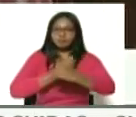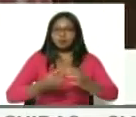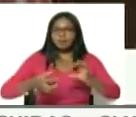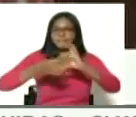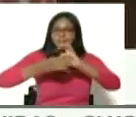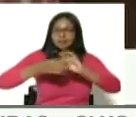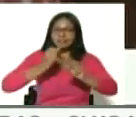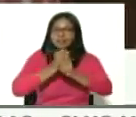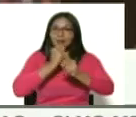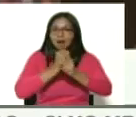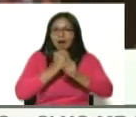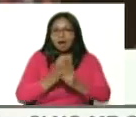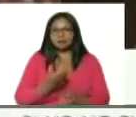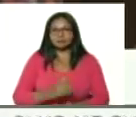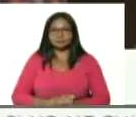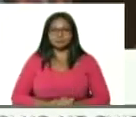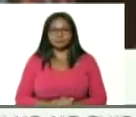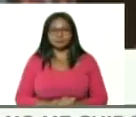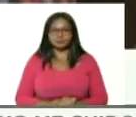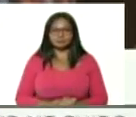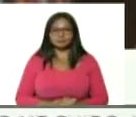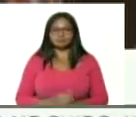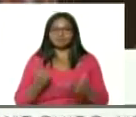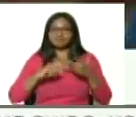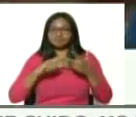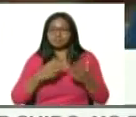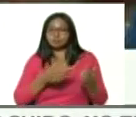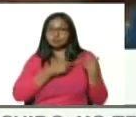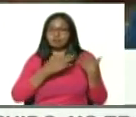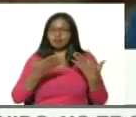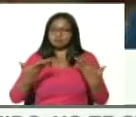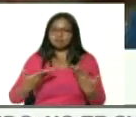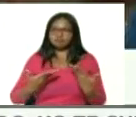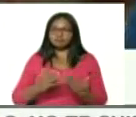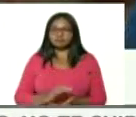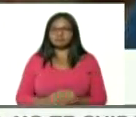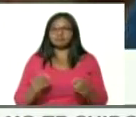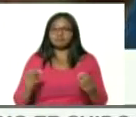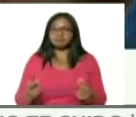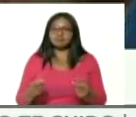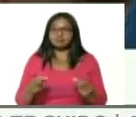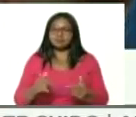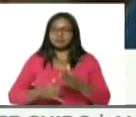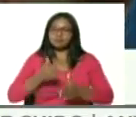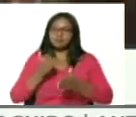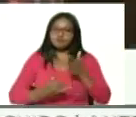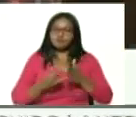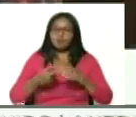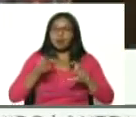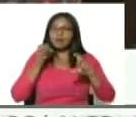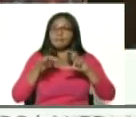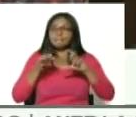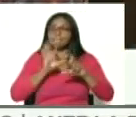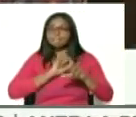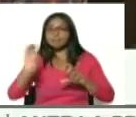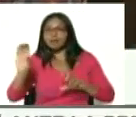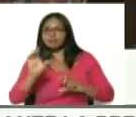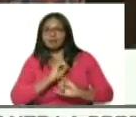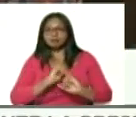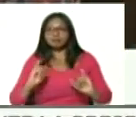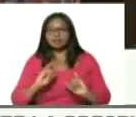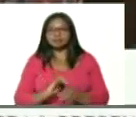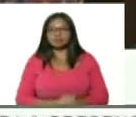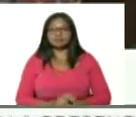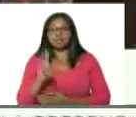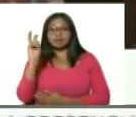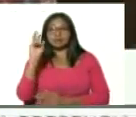trabajar juntas y juntos. La tercera tarea que usted nos dio, presidente, es activar el registro en el sistema PATRI. Ya tenemos desde el día